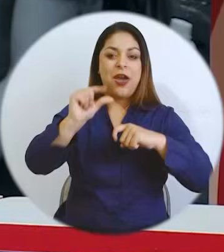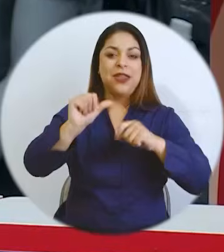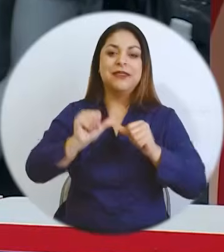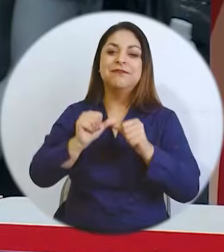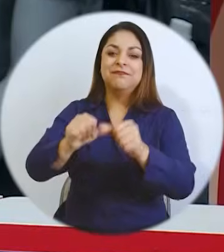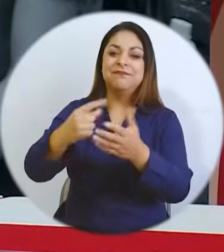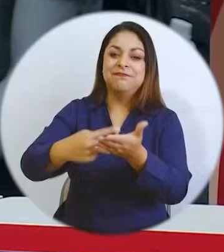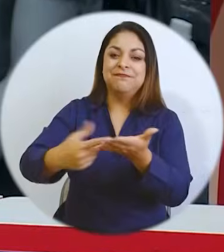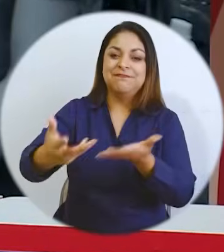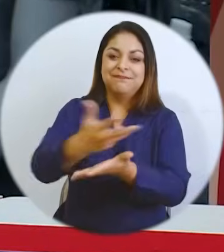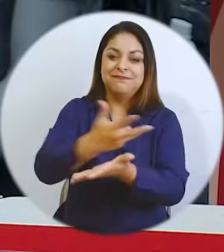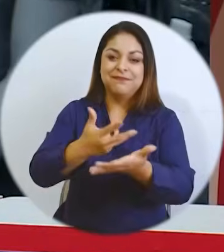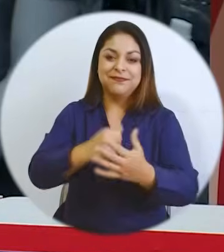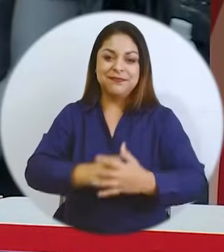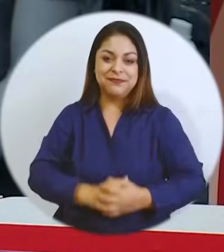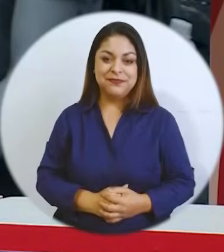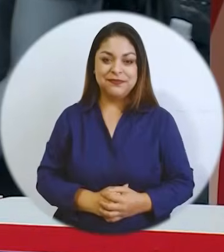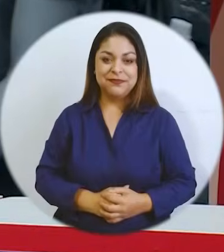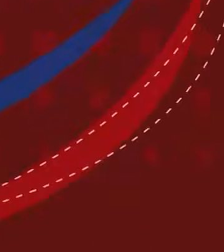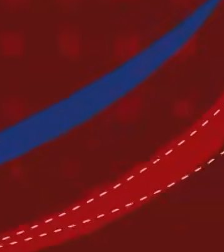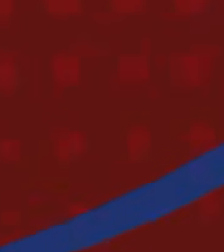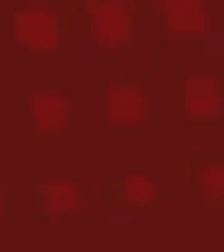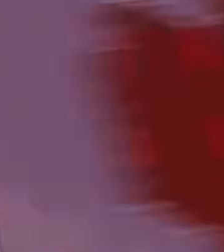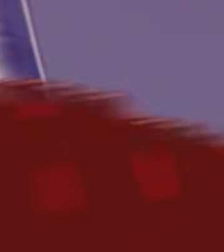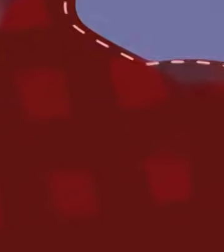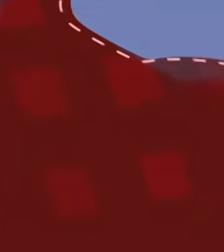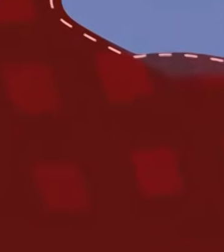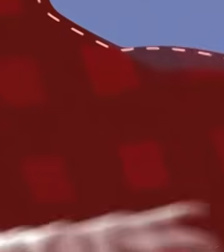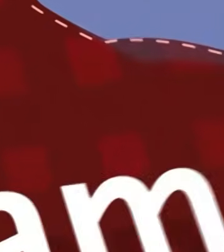el siguiente bloque. Quédese con una mirada, ya volvemos.